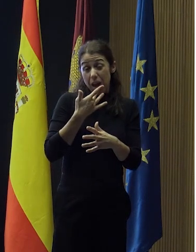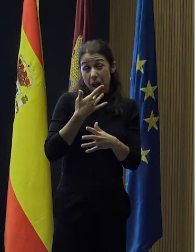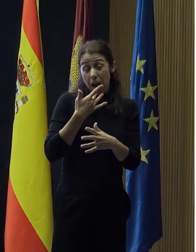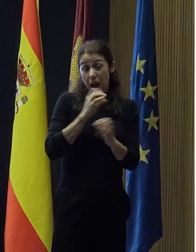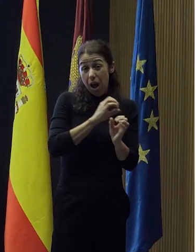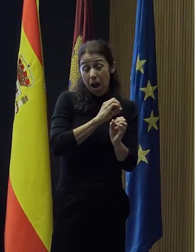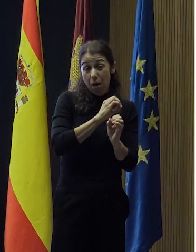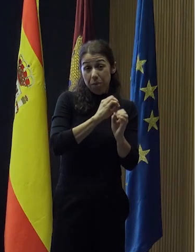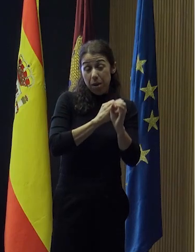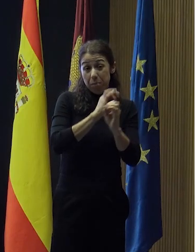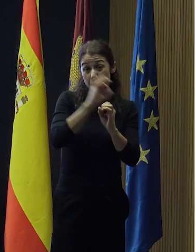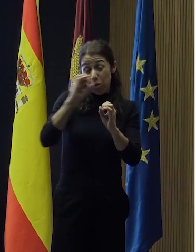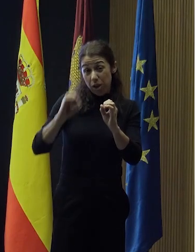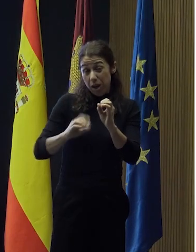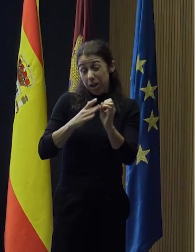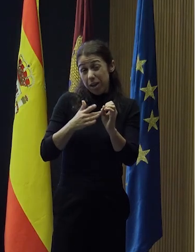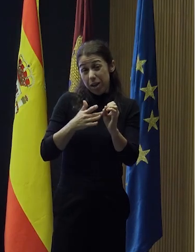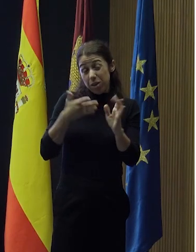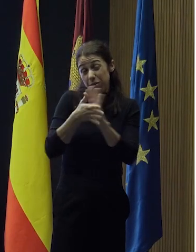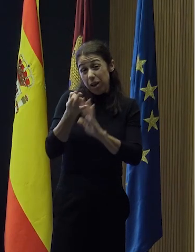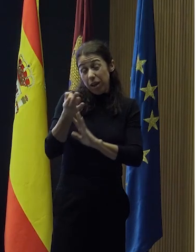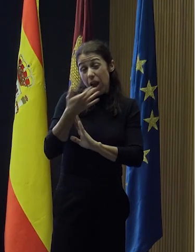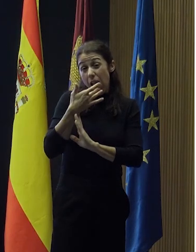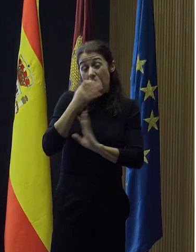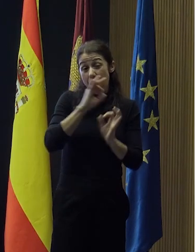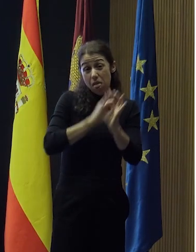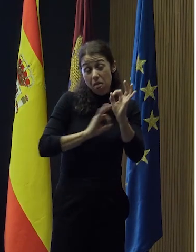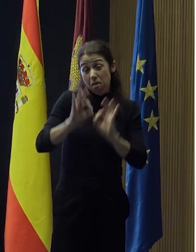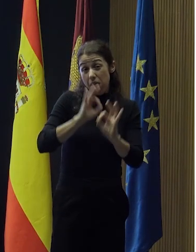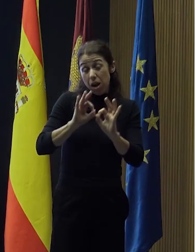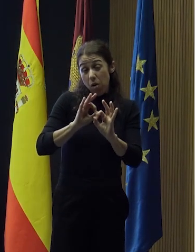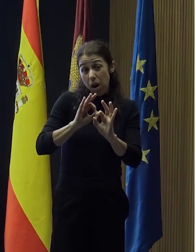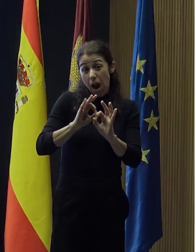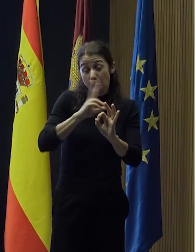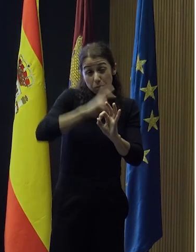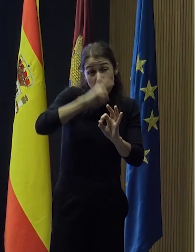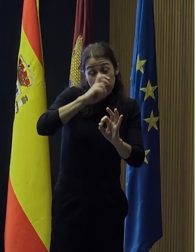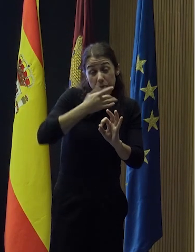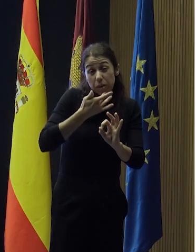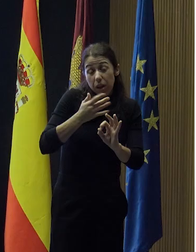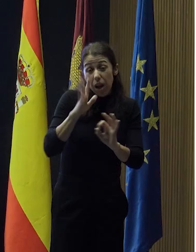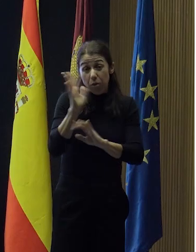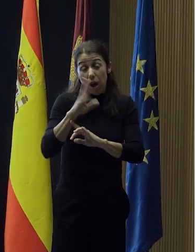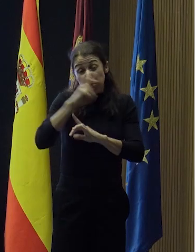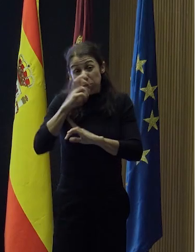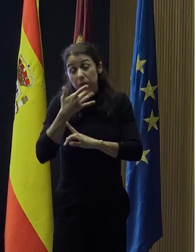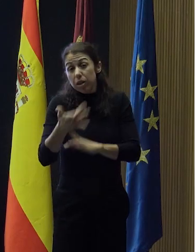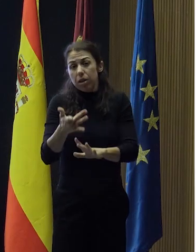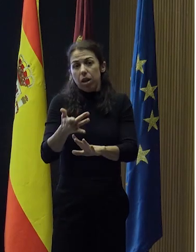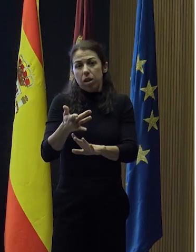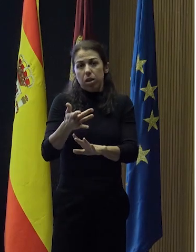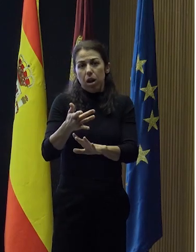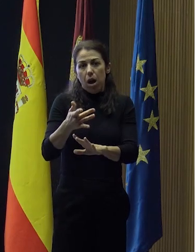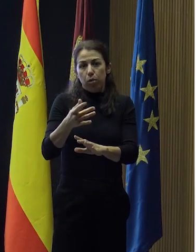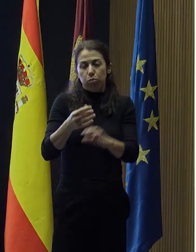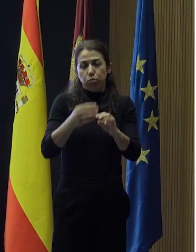mitocondrias, las mitocondrias son las que se encargan que la célula, la neurona, respire, empieza a producir especies